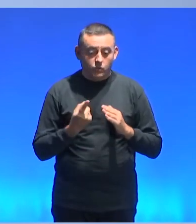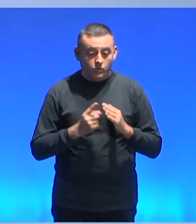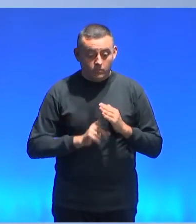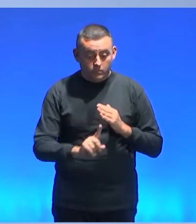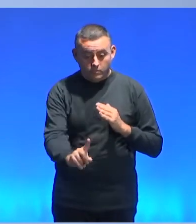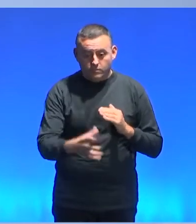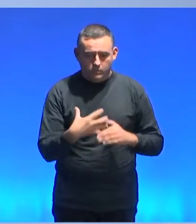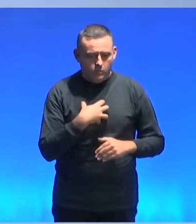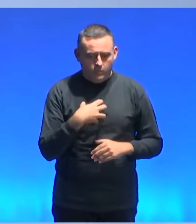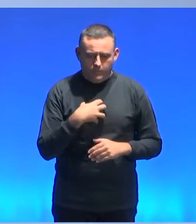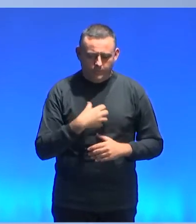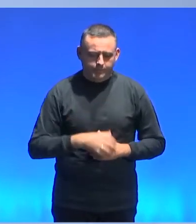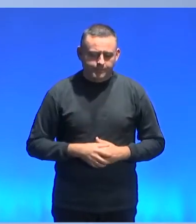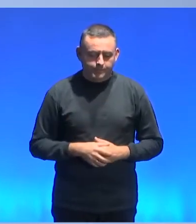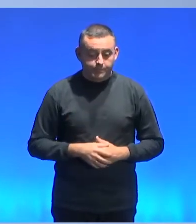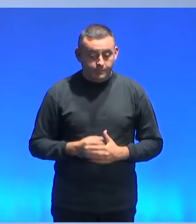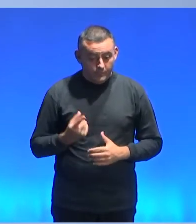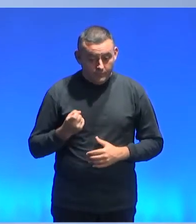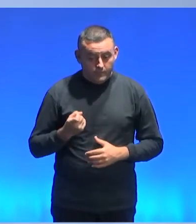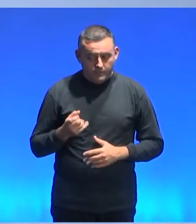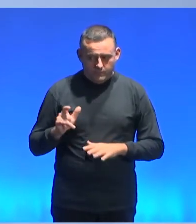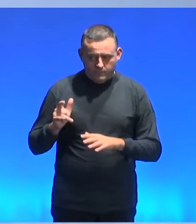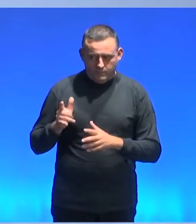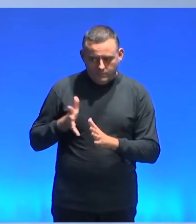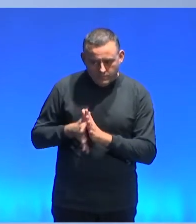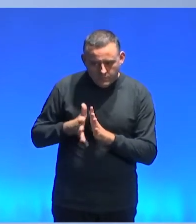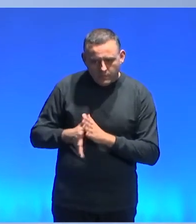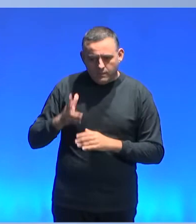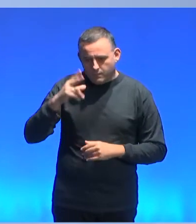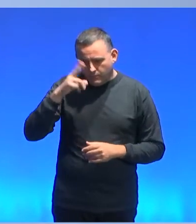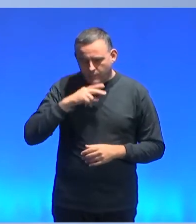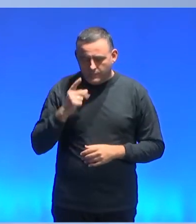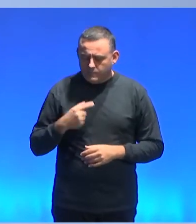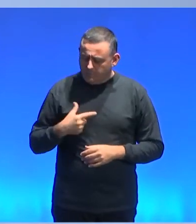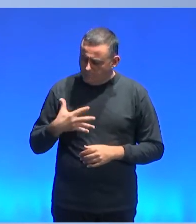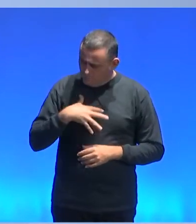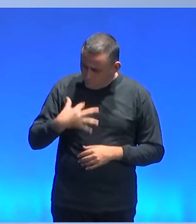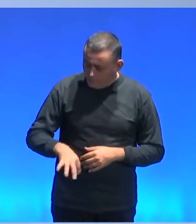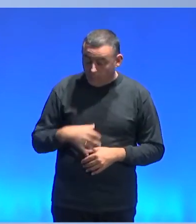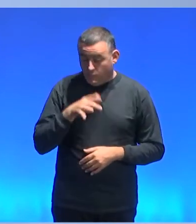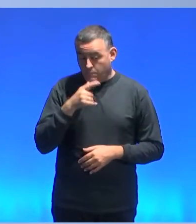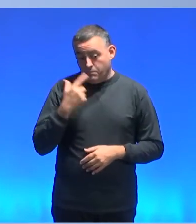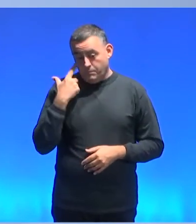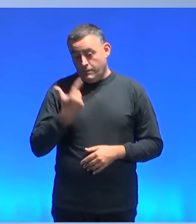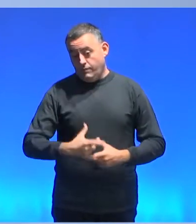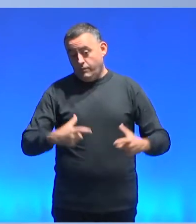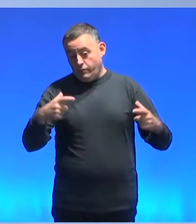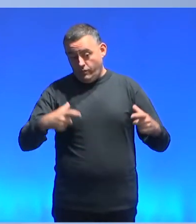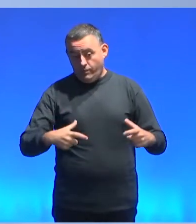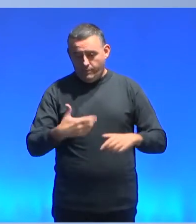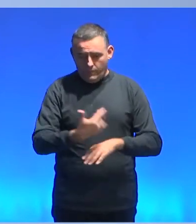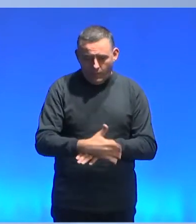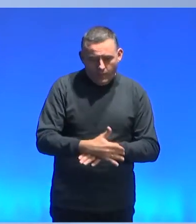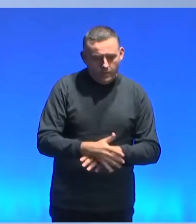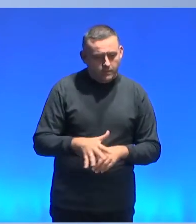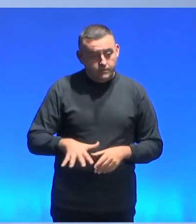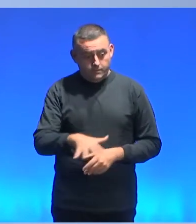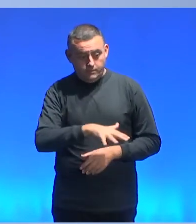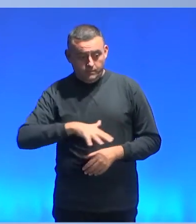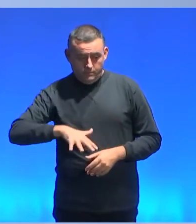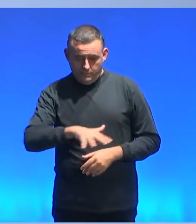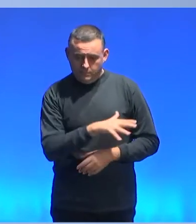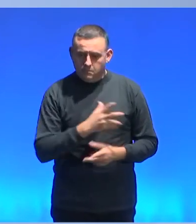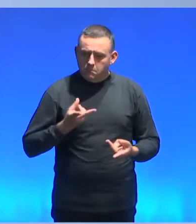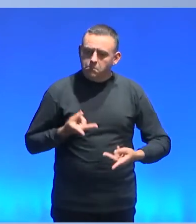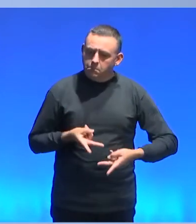entender que, al contrario, sí que pueden, porque la ciudad lo permite, claro, que